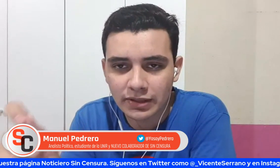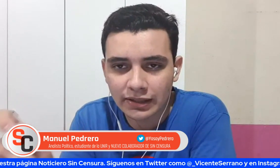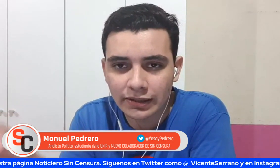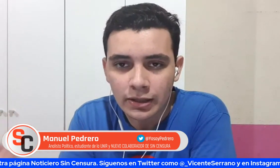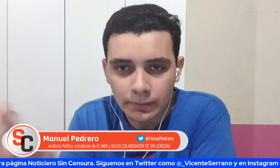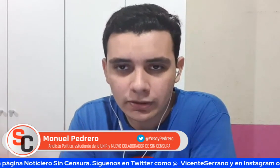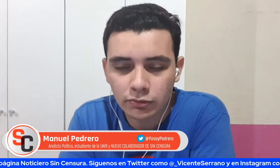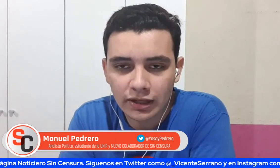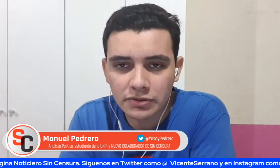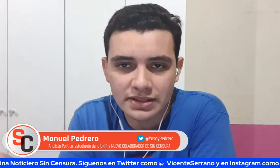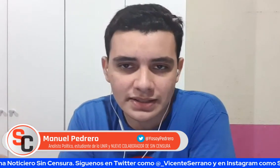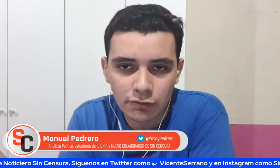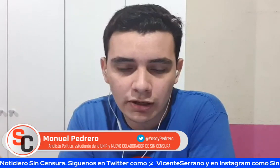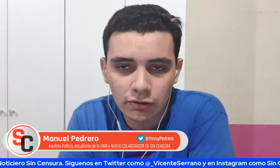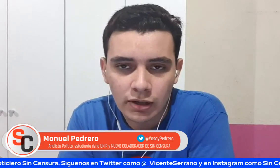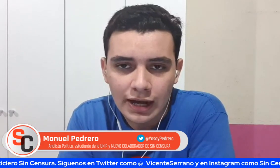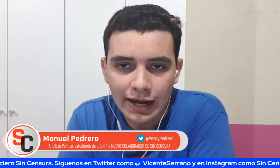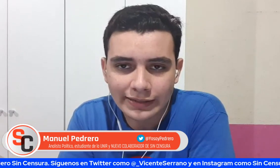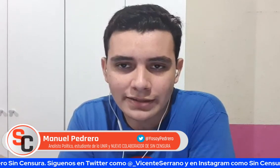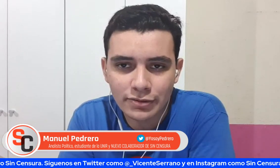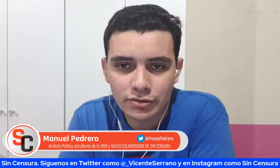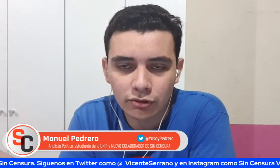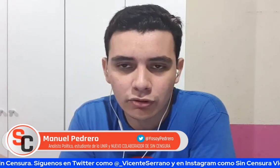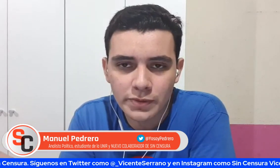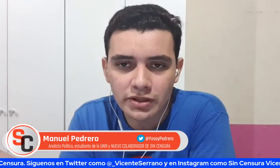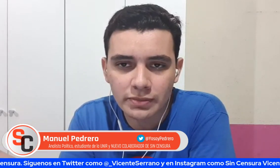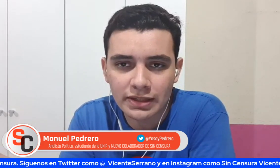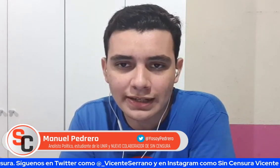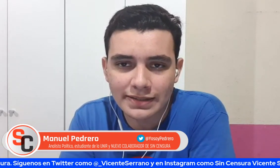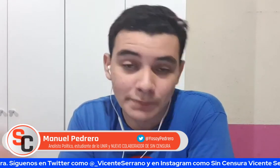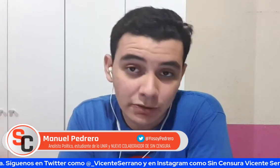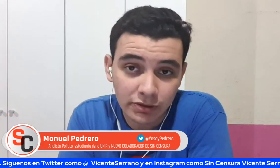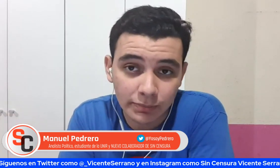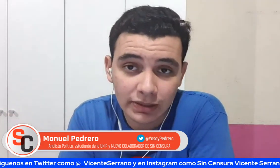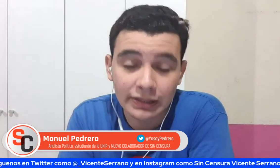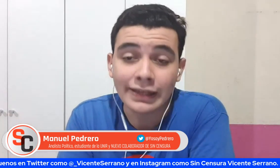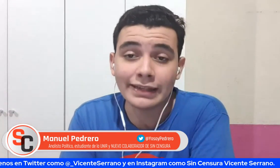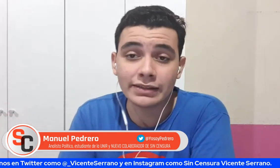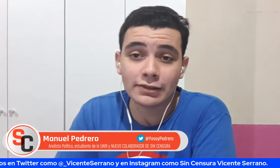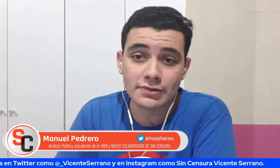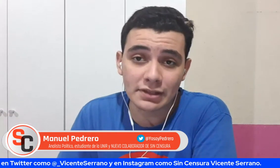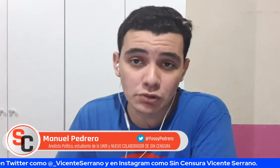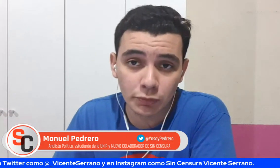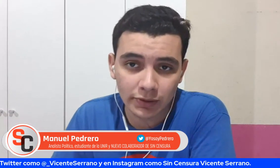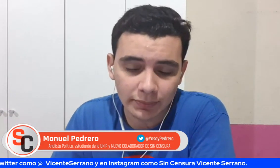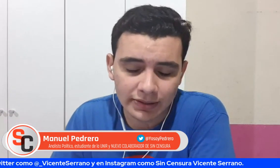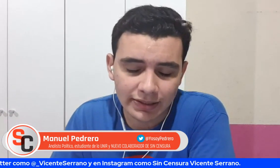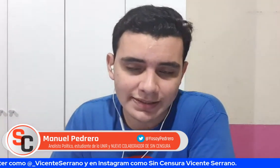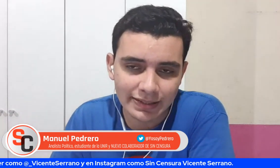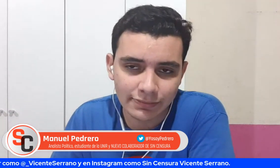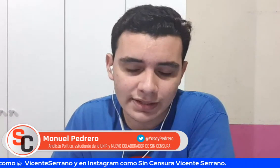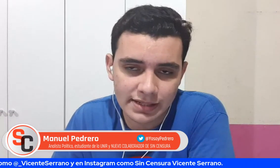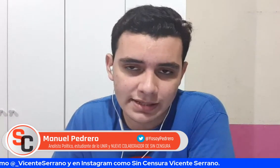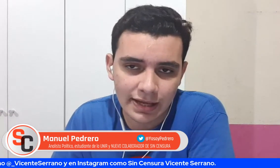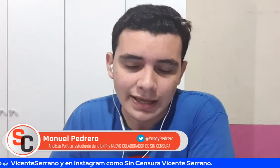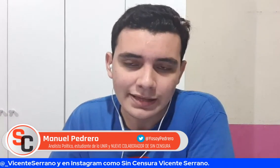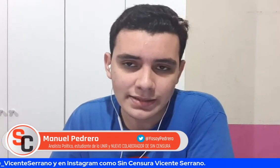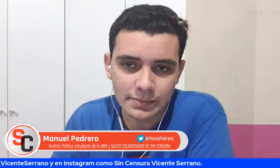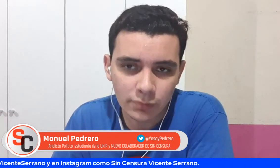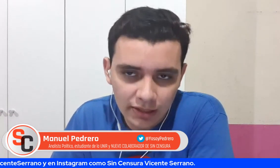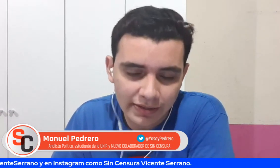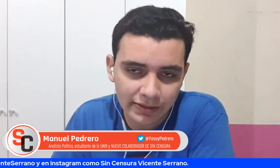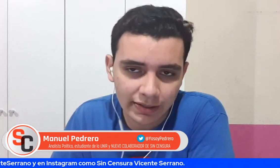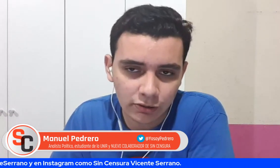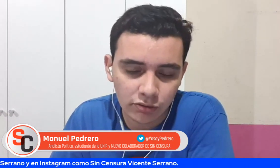este personaje, vinculado desde luego a nexos con grupos criminales, pero también entre los lazos gubernamentales de la fallida